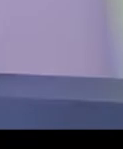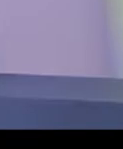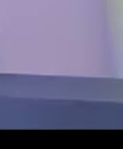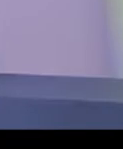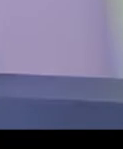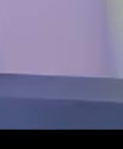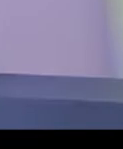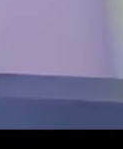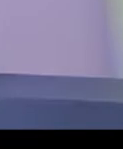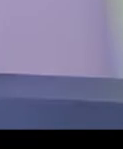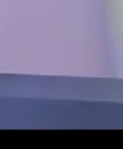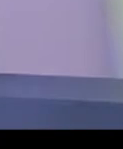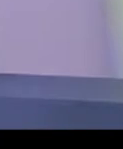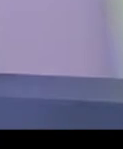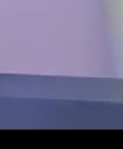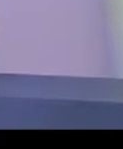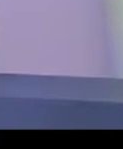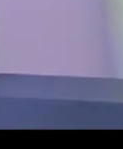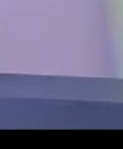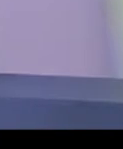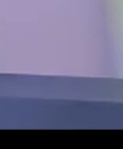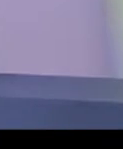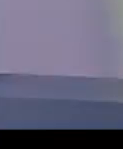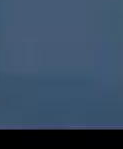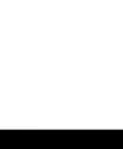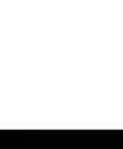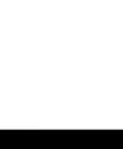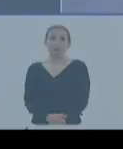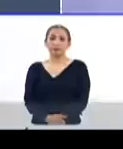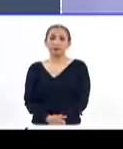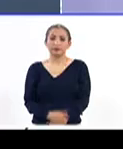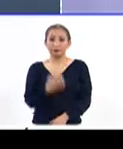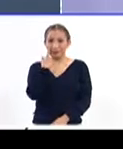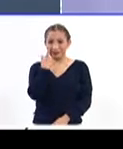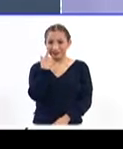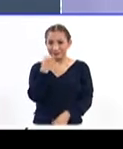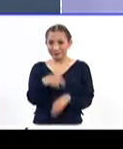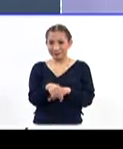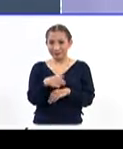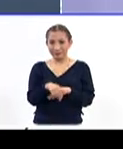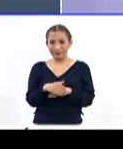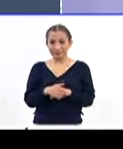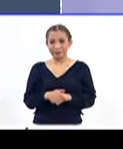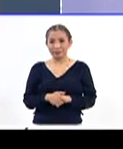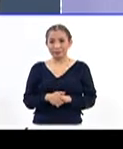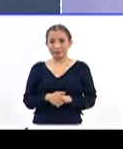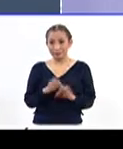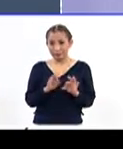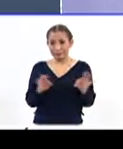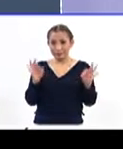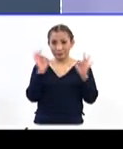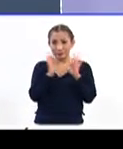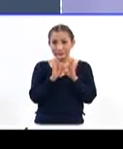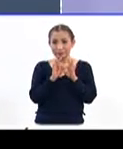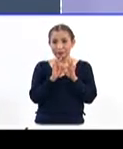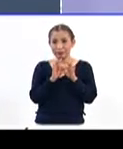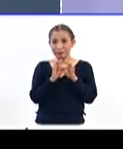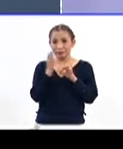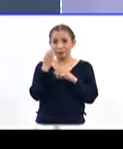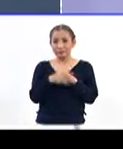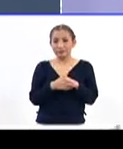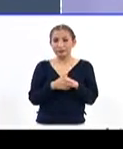nivel superior que está próxima a publicarse. Este número es como muy importante que lo